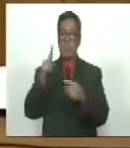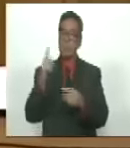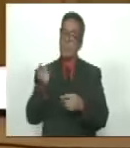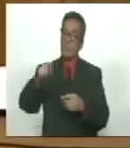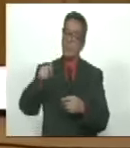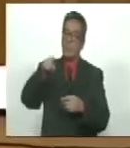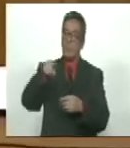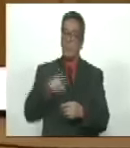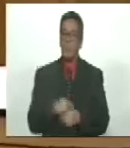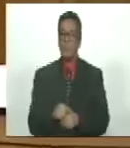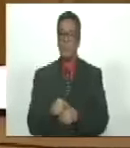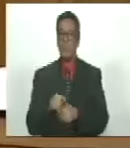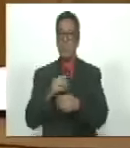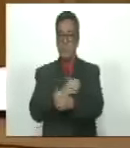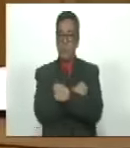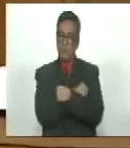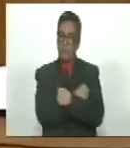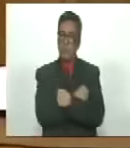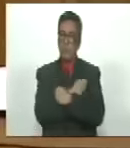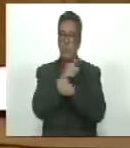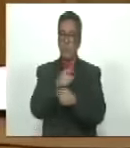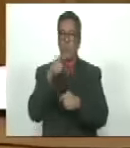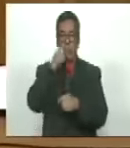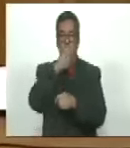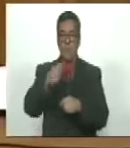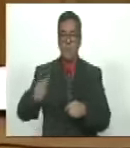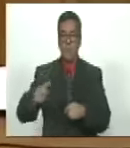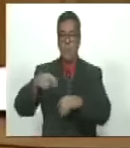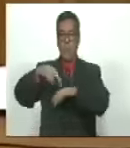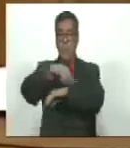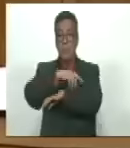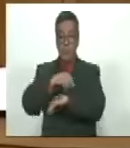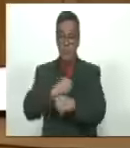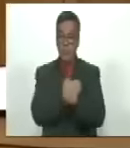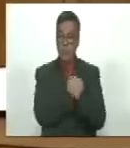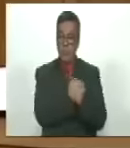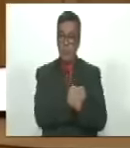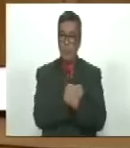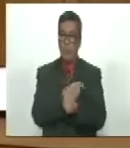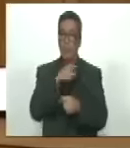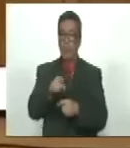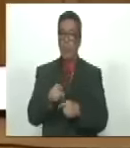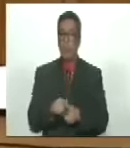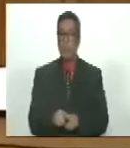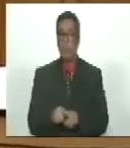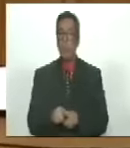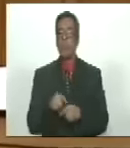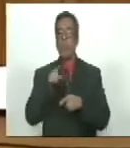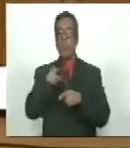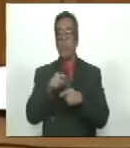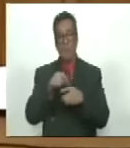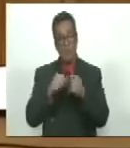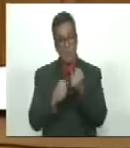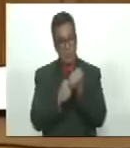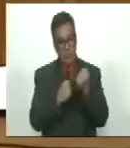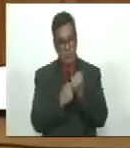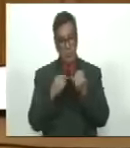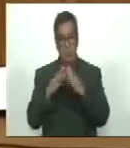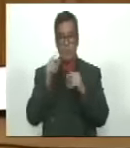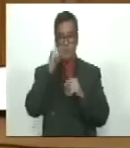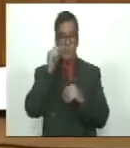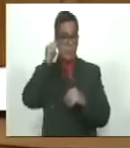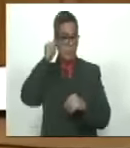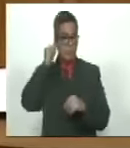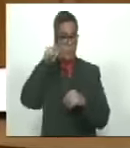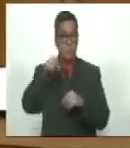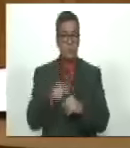más dándoles un abrazo solidario a ese pueblo de a pie, un abrazo solidario y sororario a esos hombres y a esas